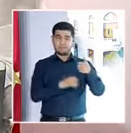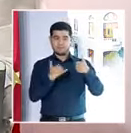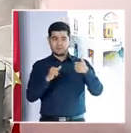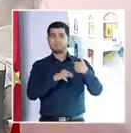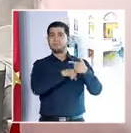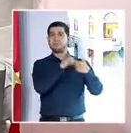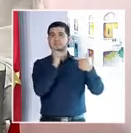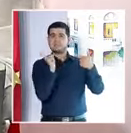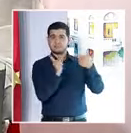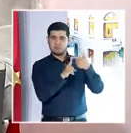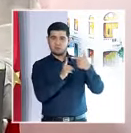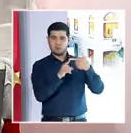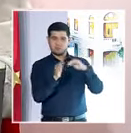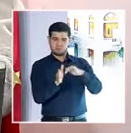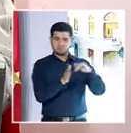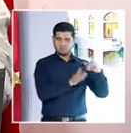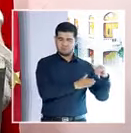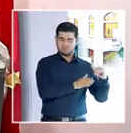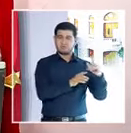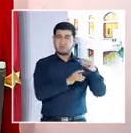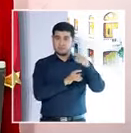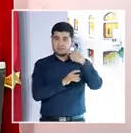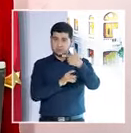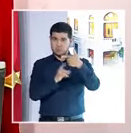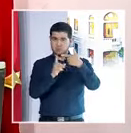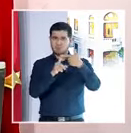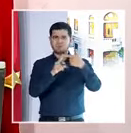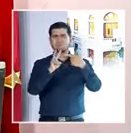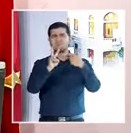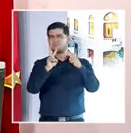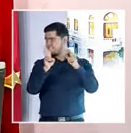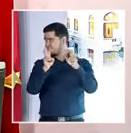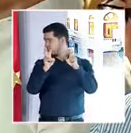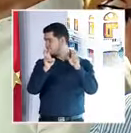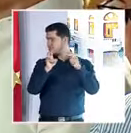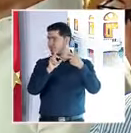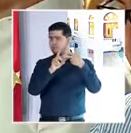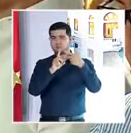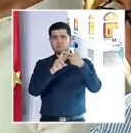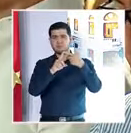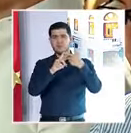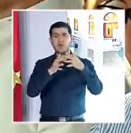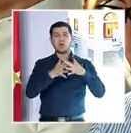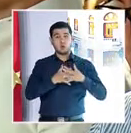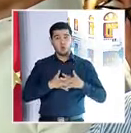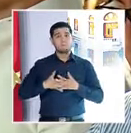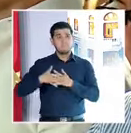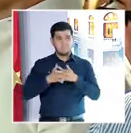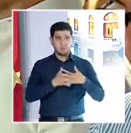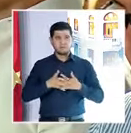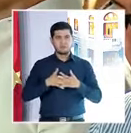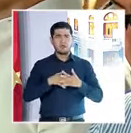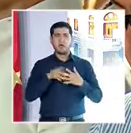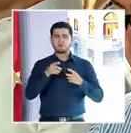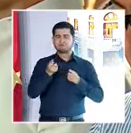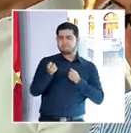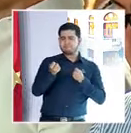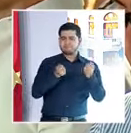el eje de la convivencia, que trae consigo retos en materia de seguridad,